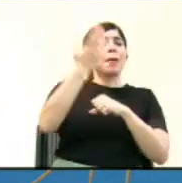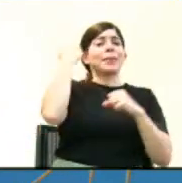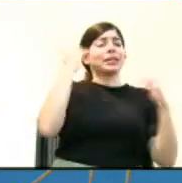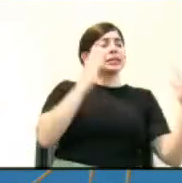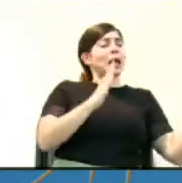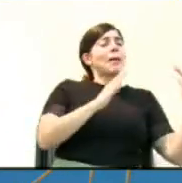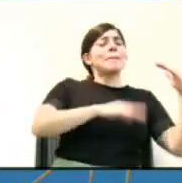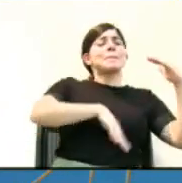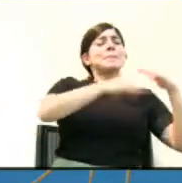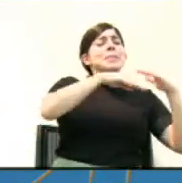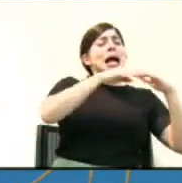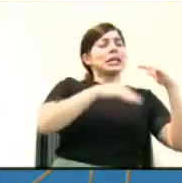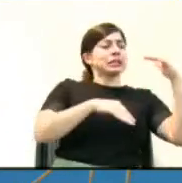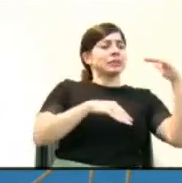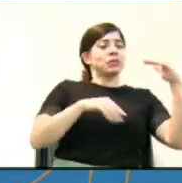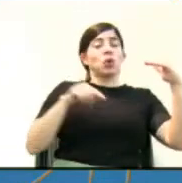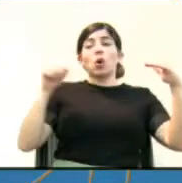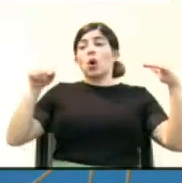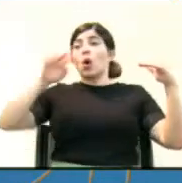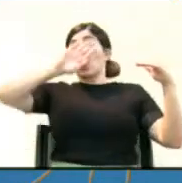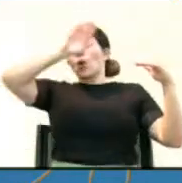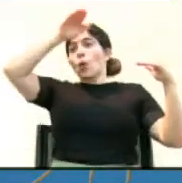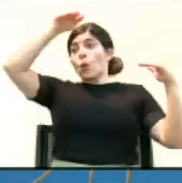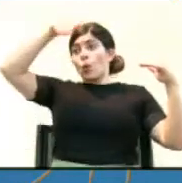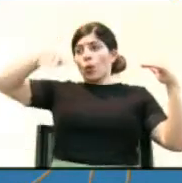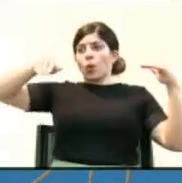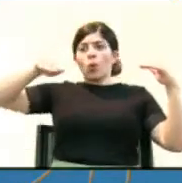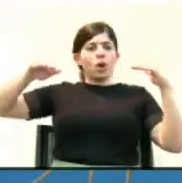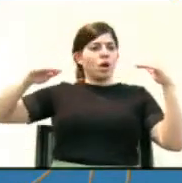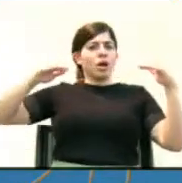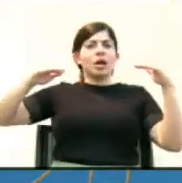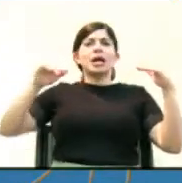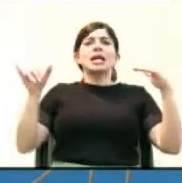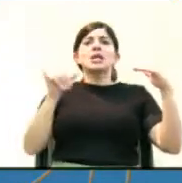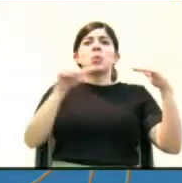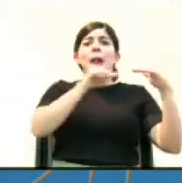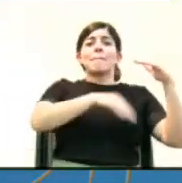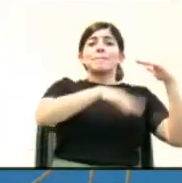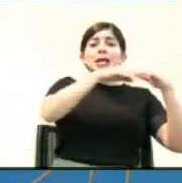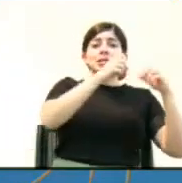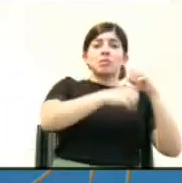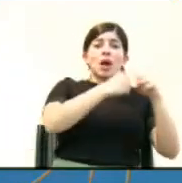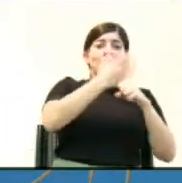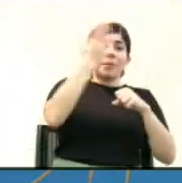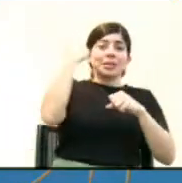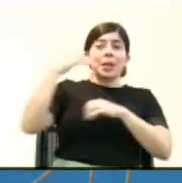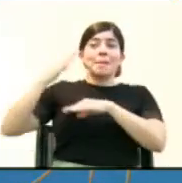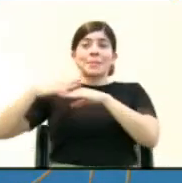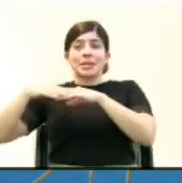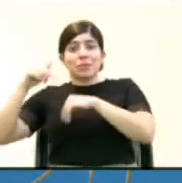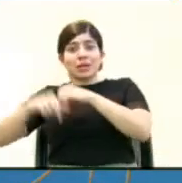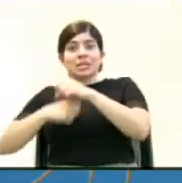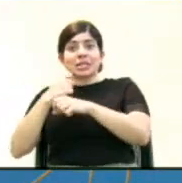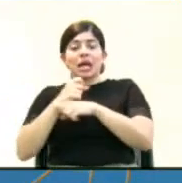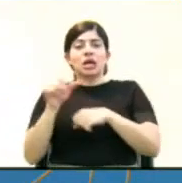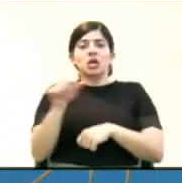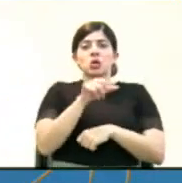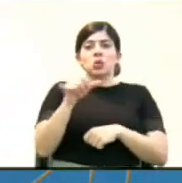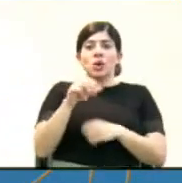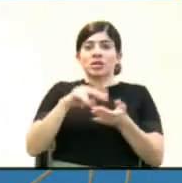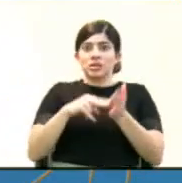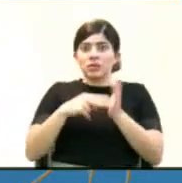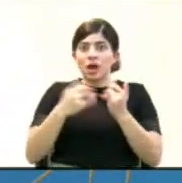ya estábamos empezando de un nivel de utilización de camas de nuestros hospitales